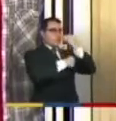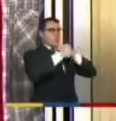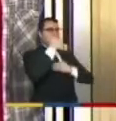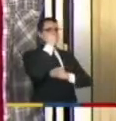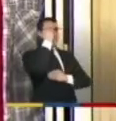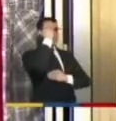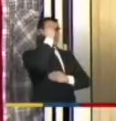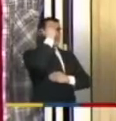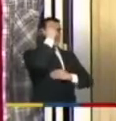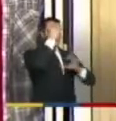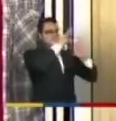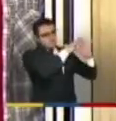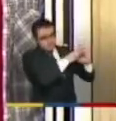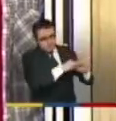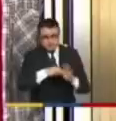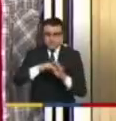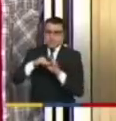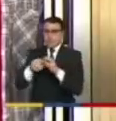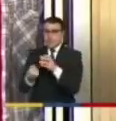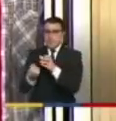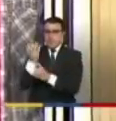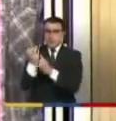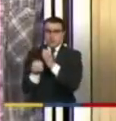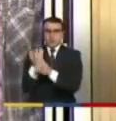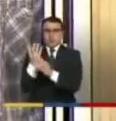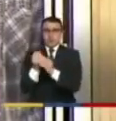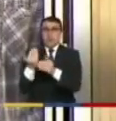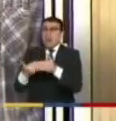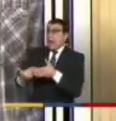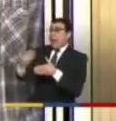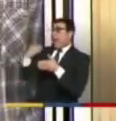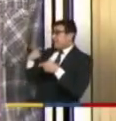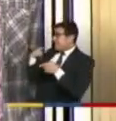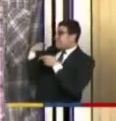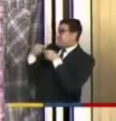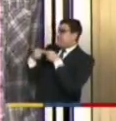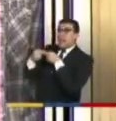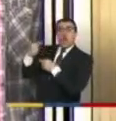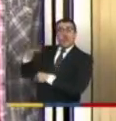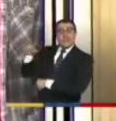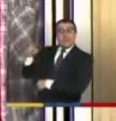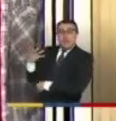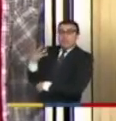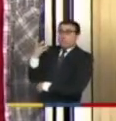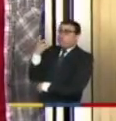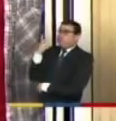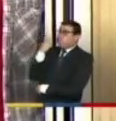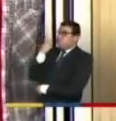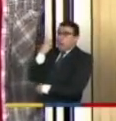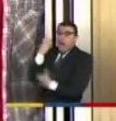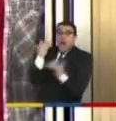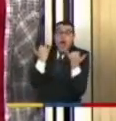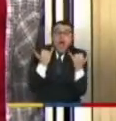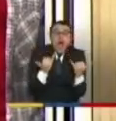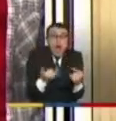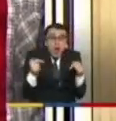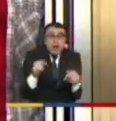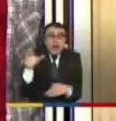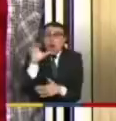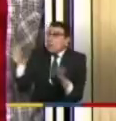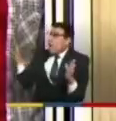ese camino que era el del siglo 19 es el que nos están haciendo recorrer ahora en Colombia